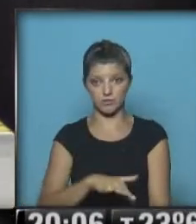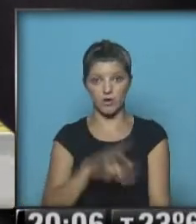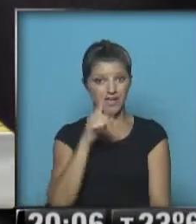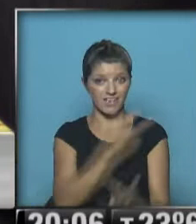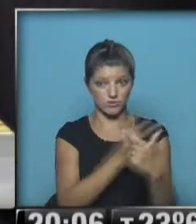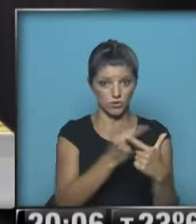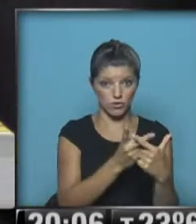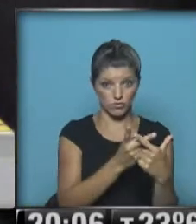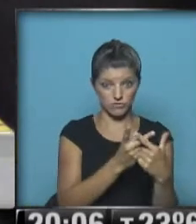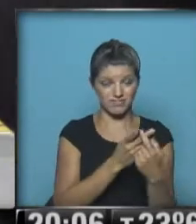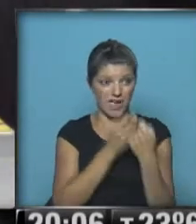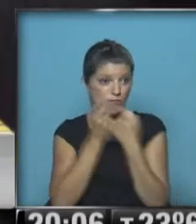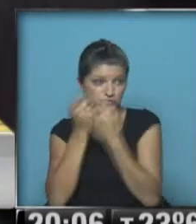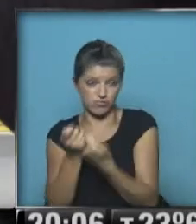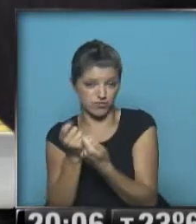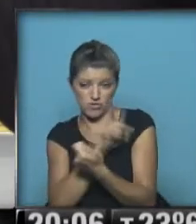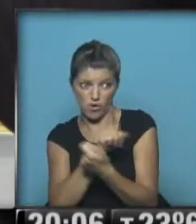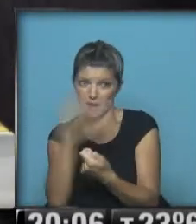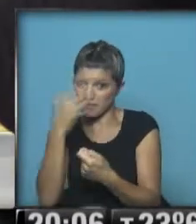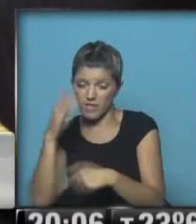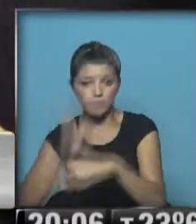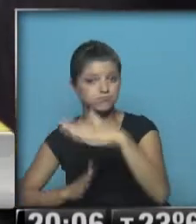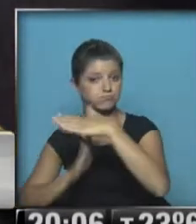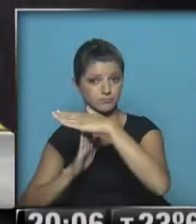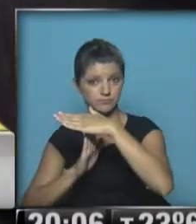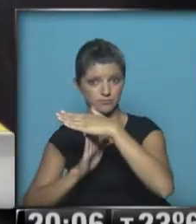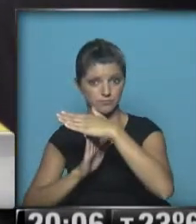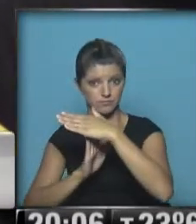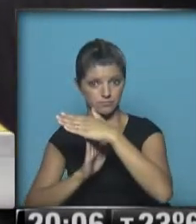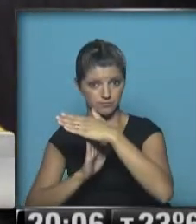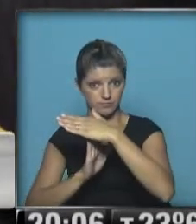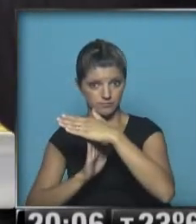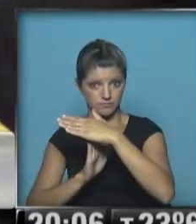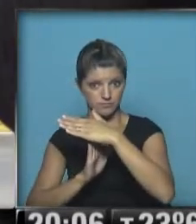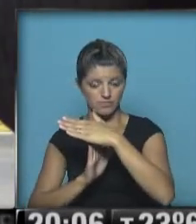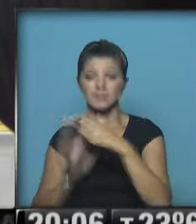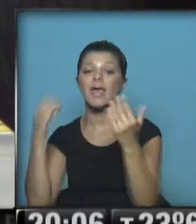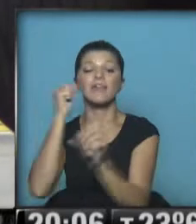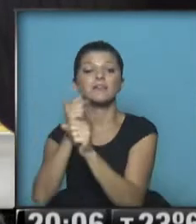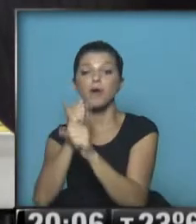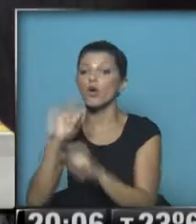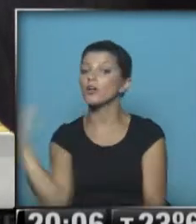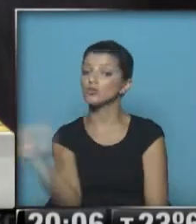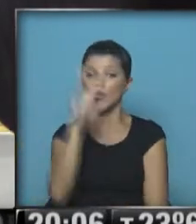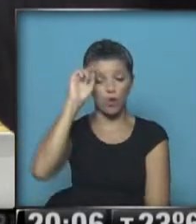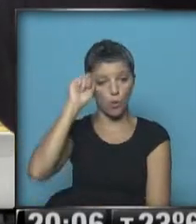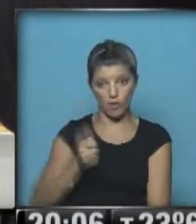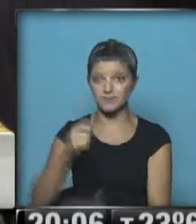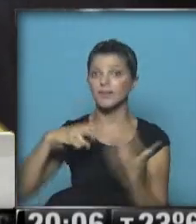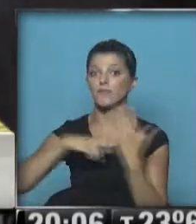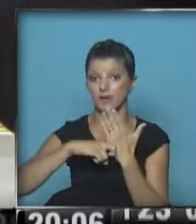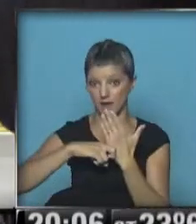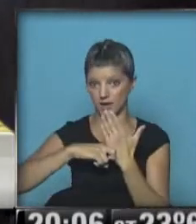y muy por el contrario condiciona e interfiere en el trabajo que todos los jueces y fiscales